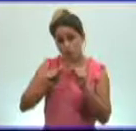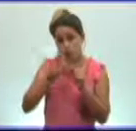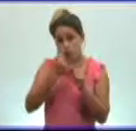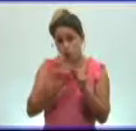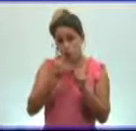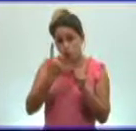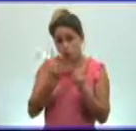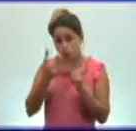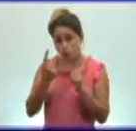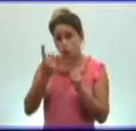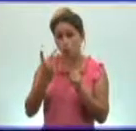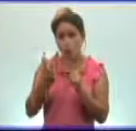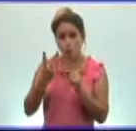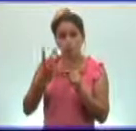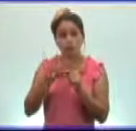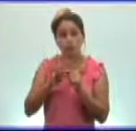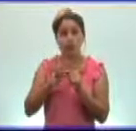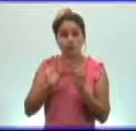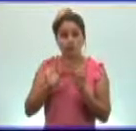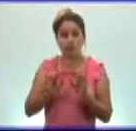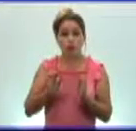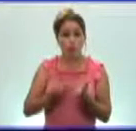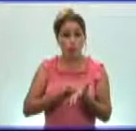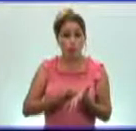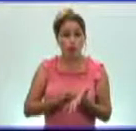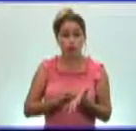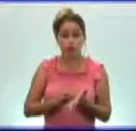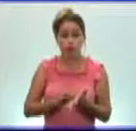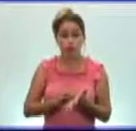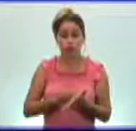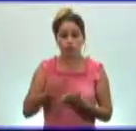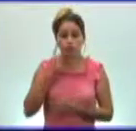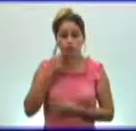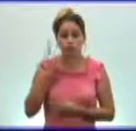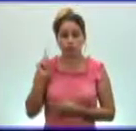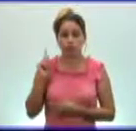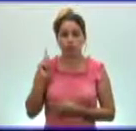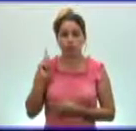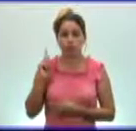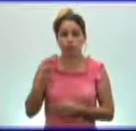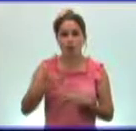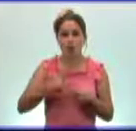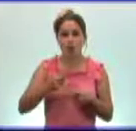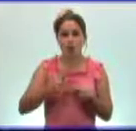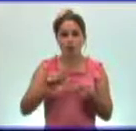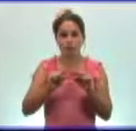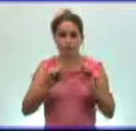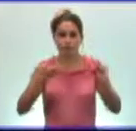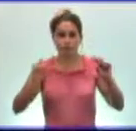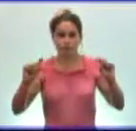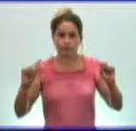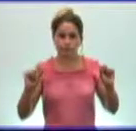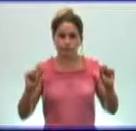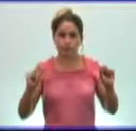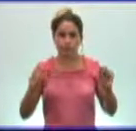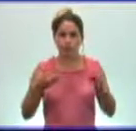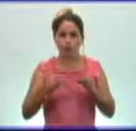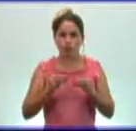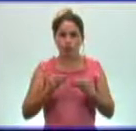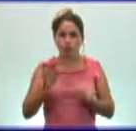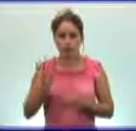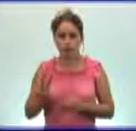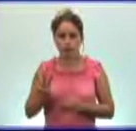y en el segundo hablaríamos del catión hierro 3+, y el nombre me quedaría hidróxido de hierro 3.